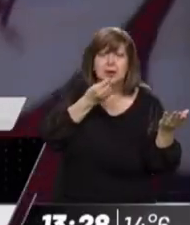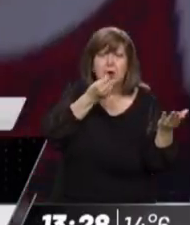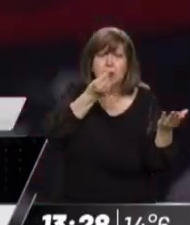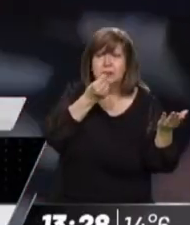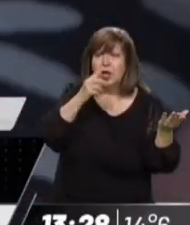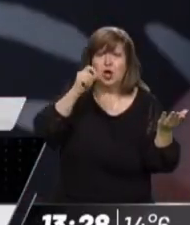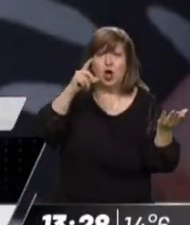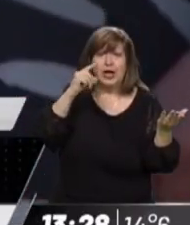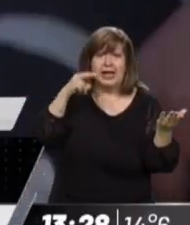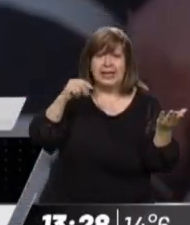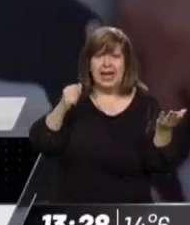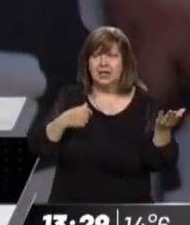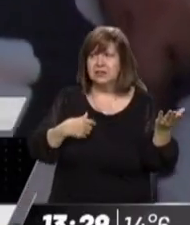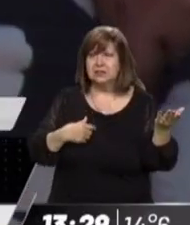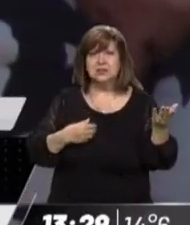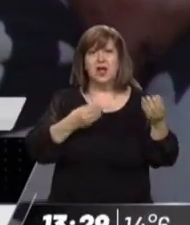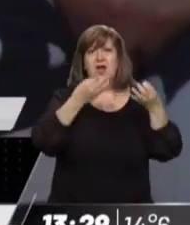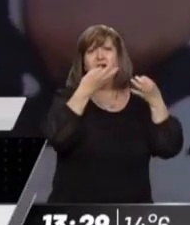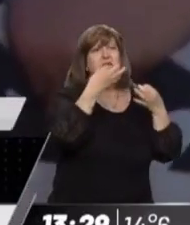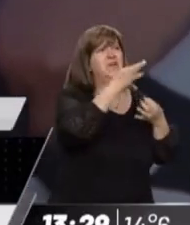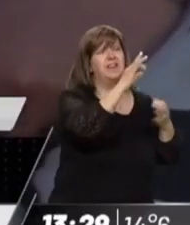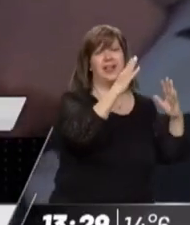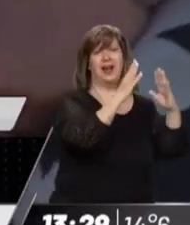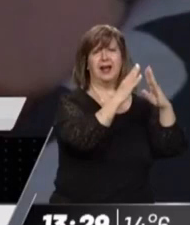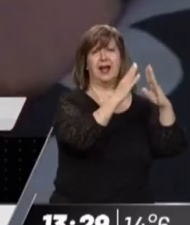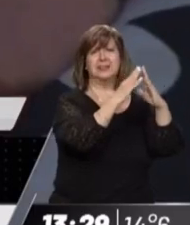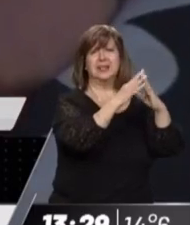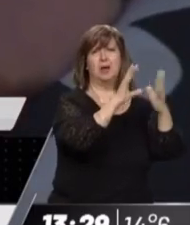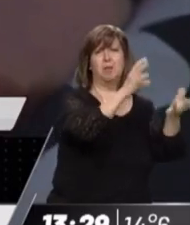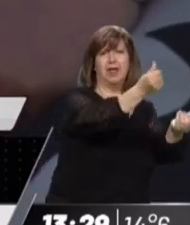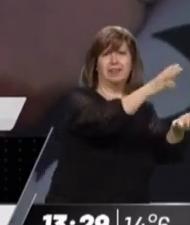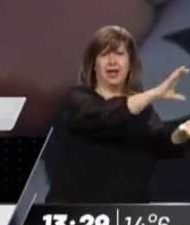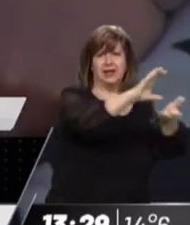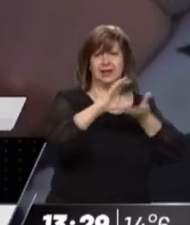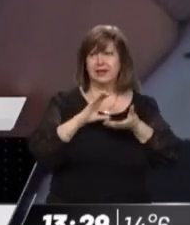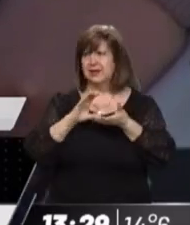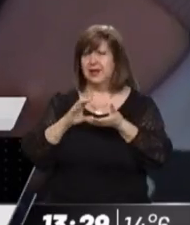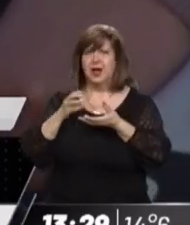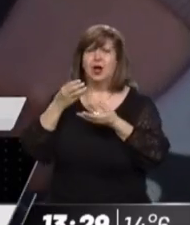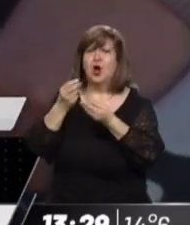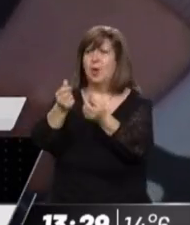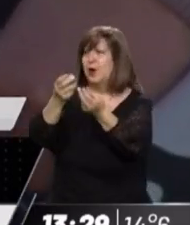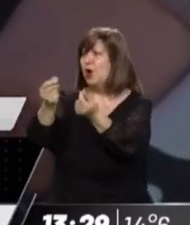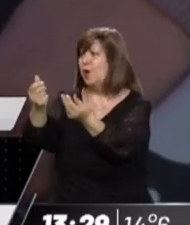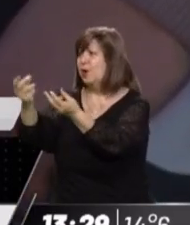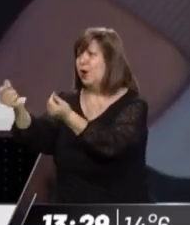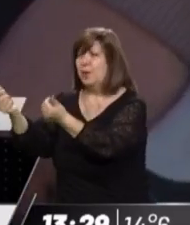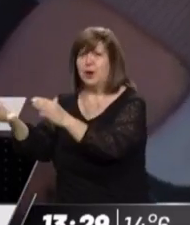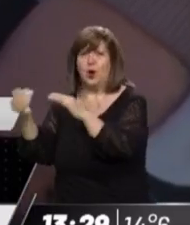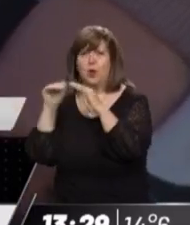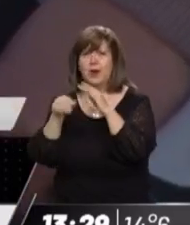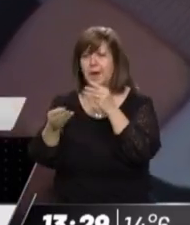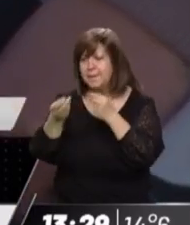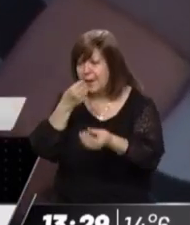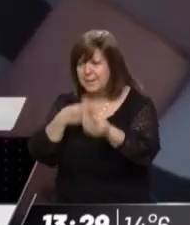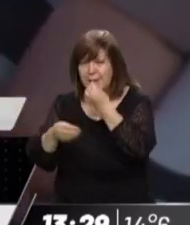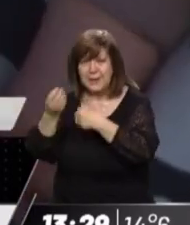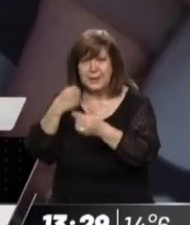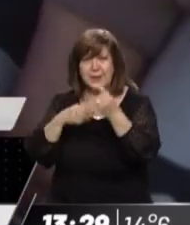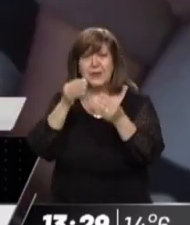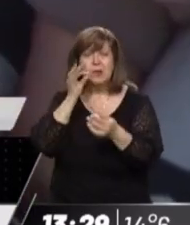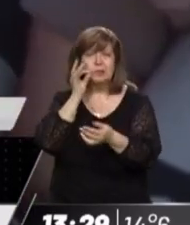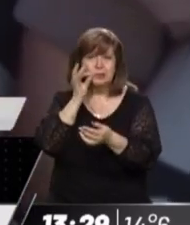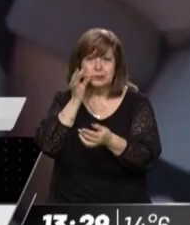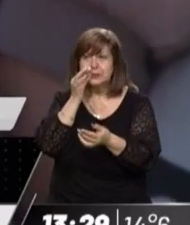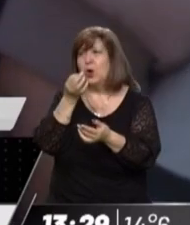mi consumo fue la casa. Después llegó un momento en que el consumo se agravó tanto en mi vida que empecé a vender las cosas de mi casa,